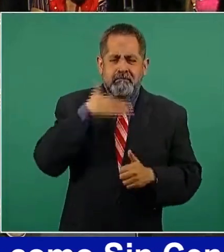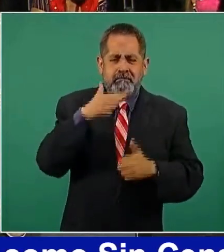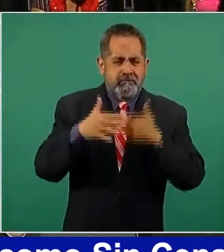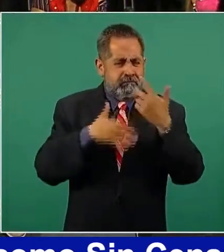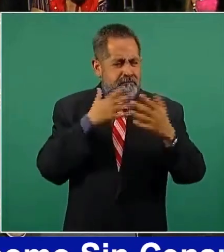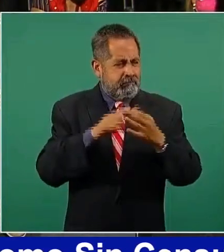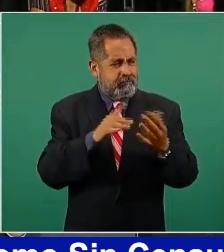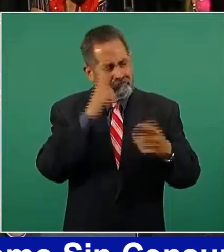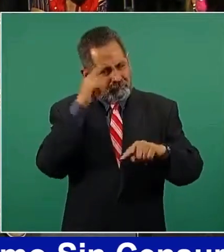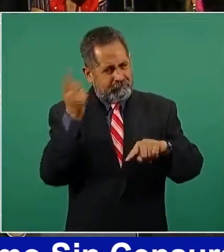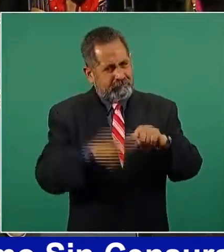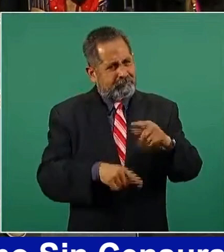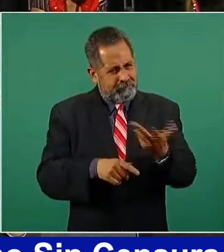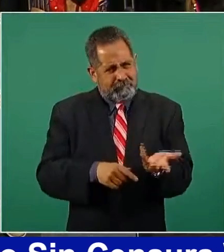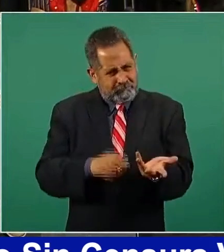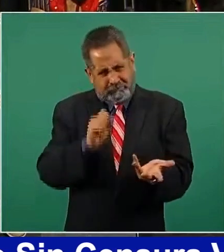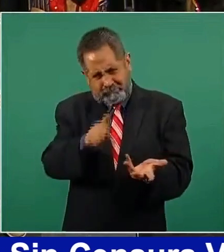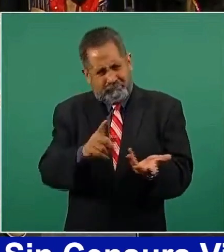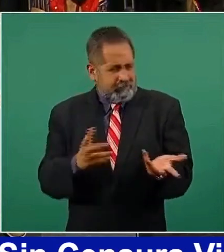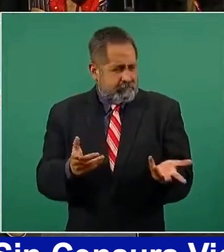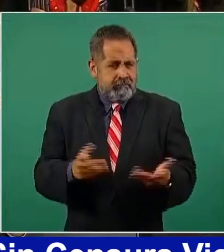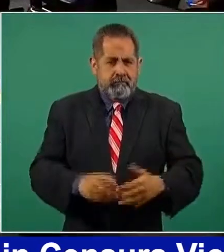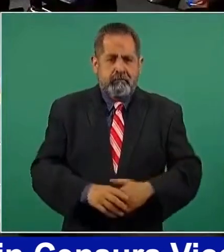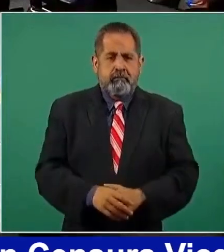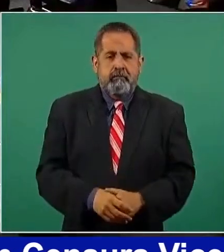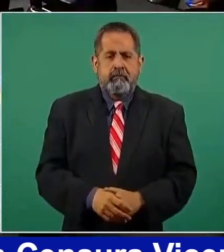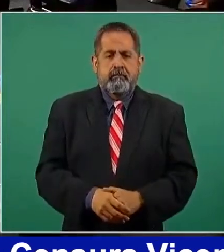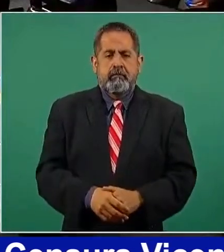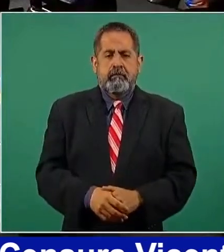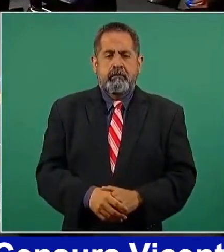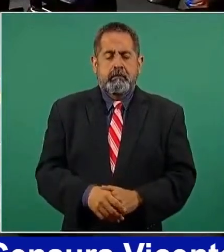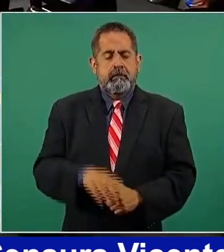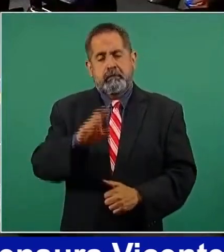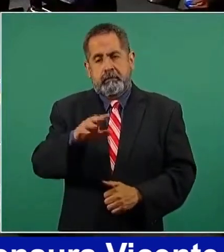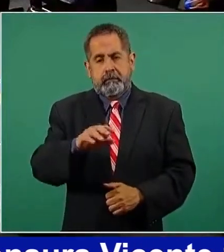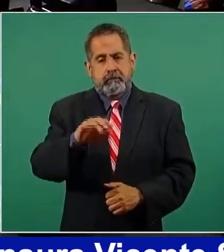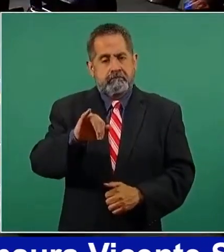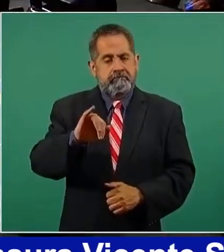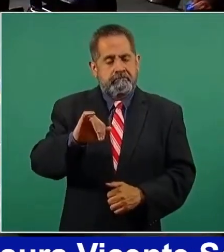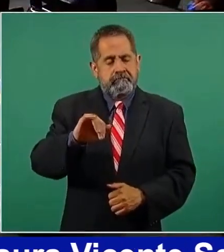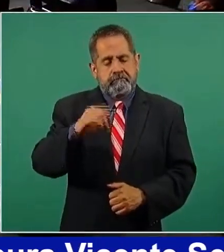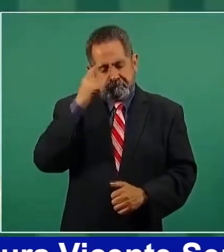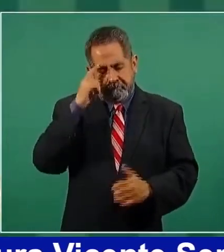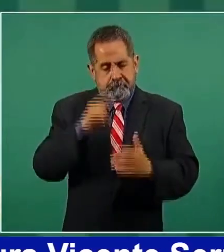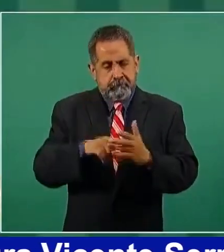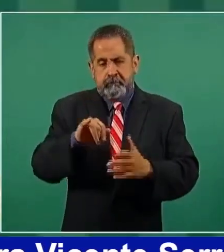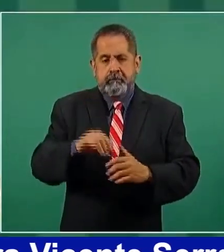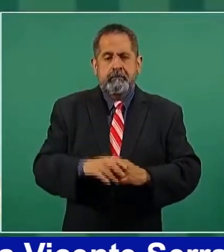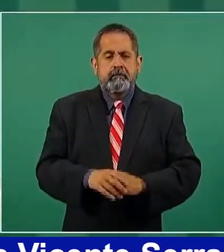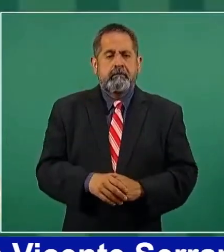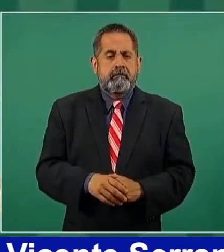tanto queremos erradicar de México. Sí, yo creo que